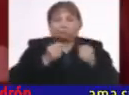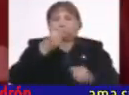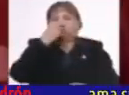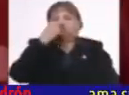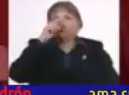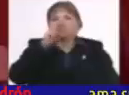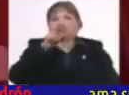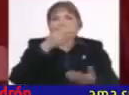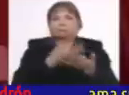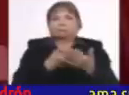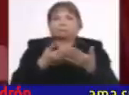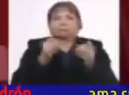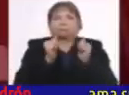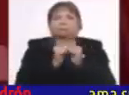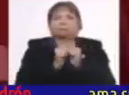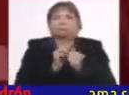con